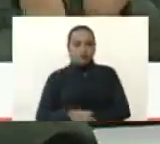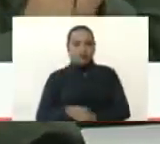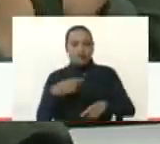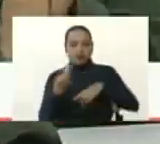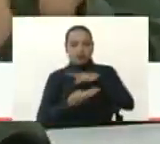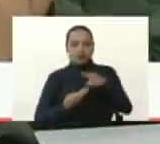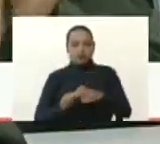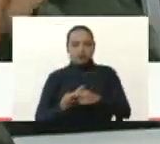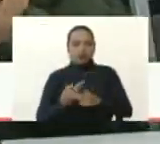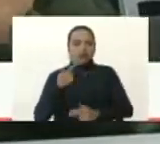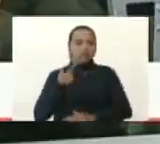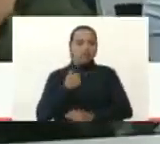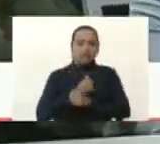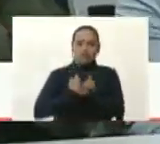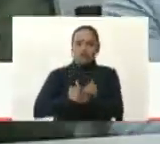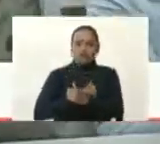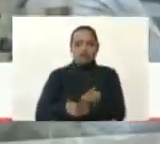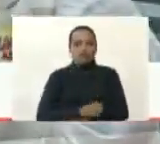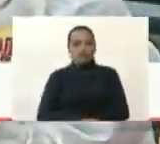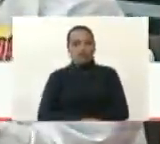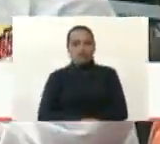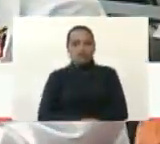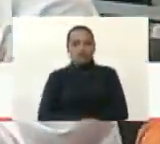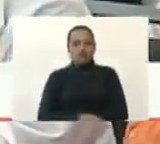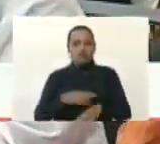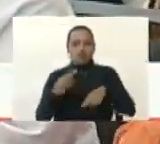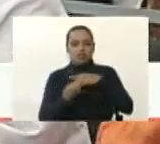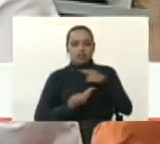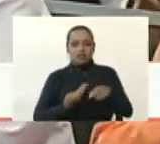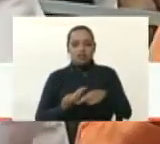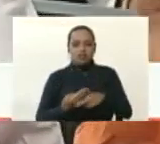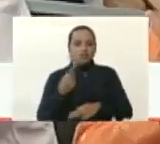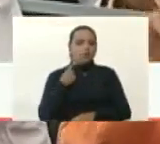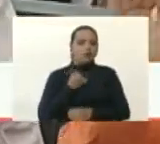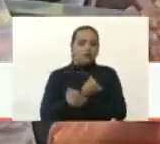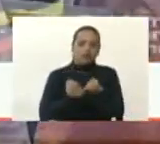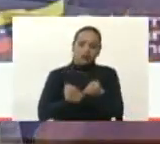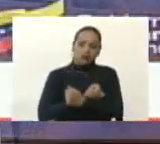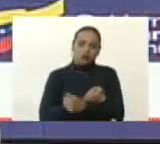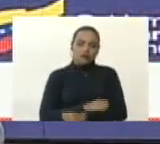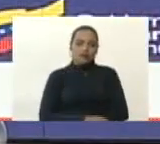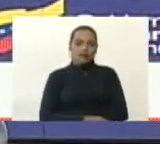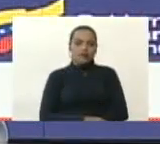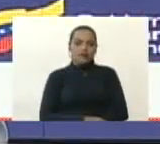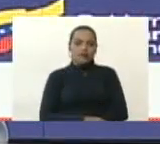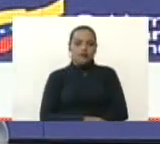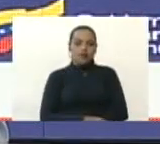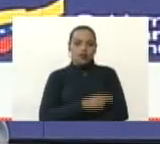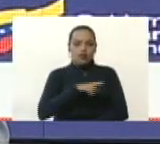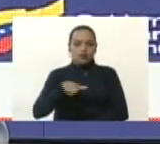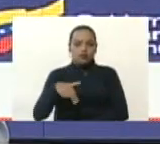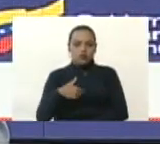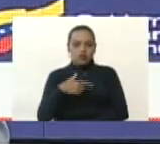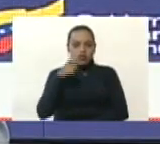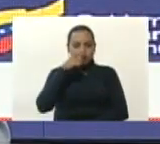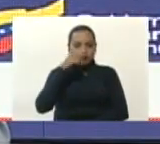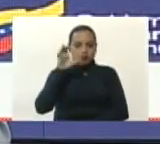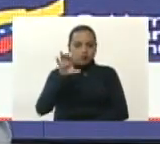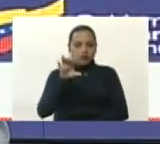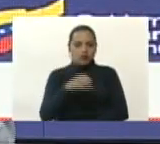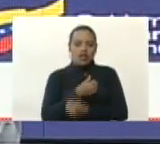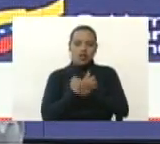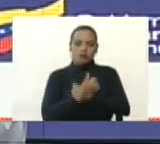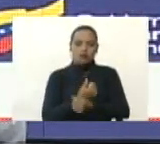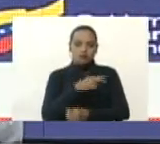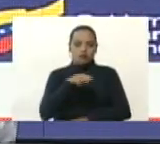la pasión. Una revolución de la pasión por nuestra patria, del amor por nuestra